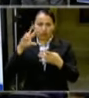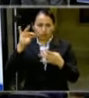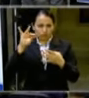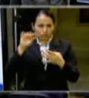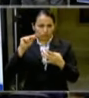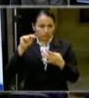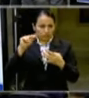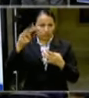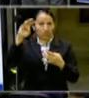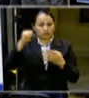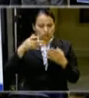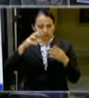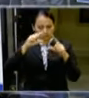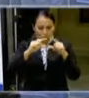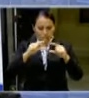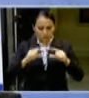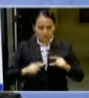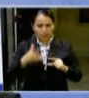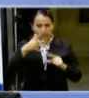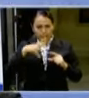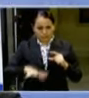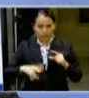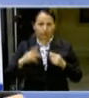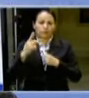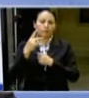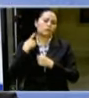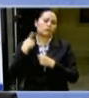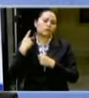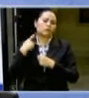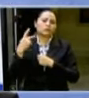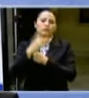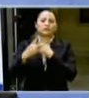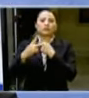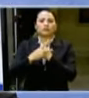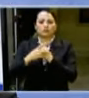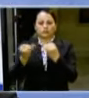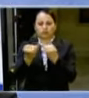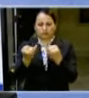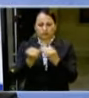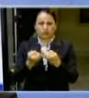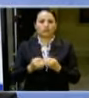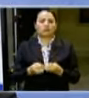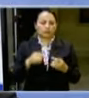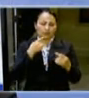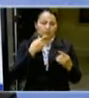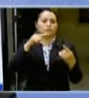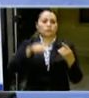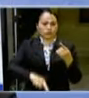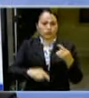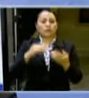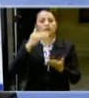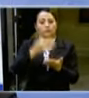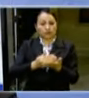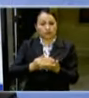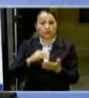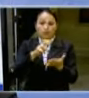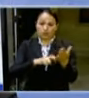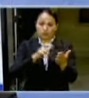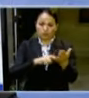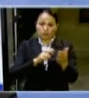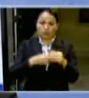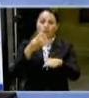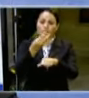fracción 10, dirigir la política exterior y celebrar tratados internacionales, así como terminar, denunciar, suspender, modificar,